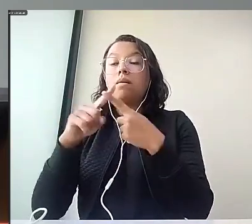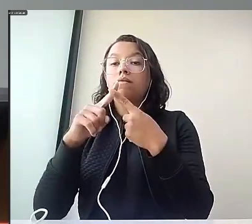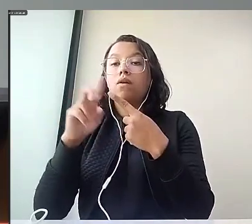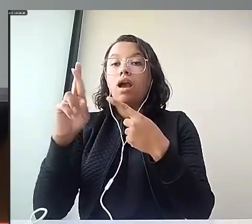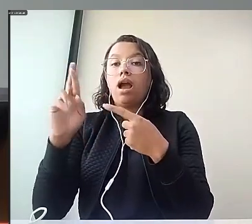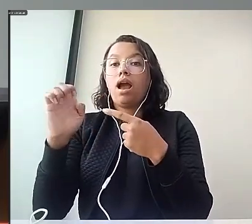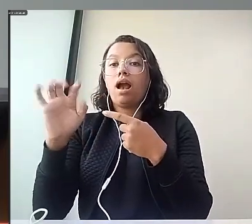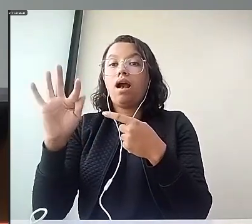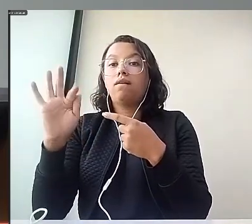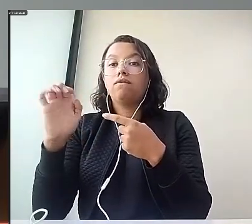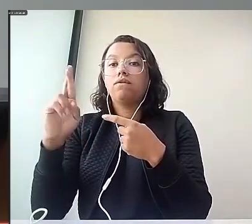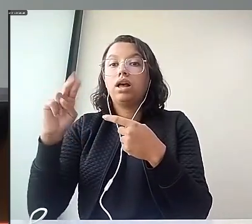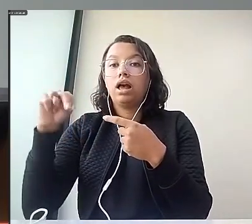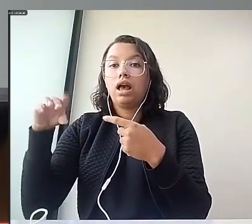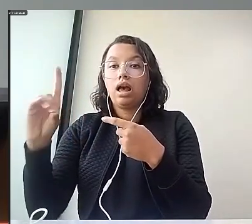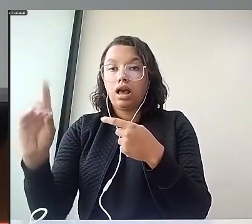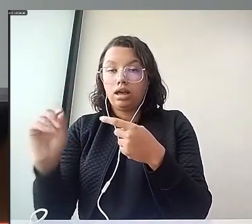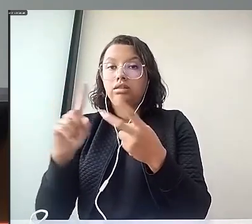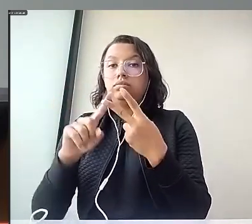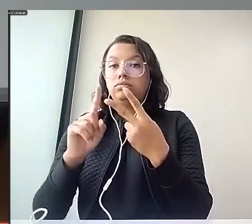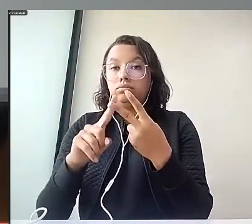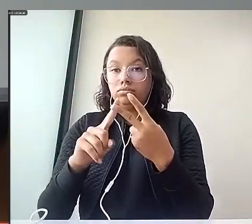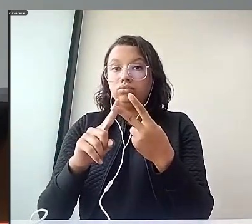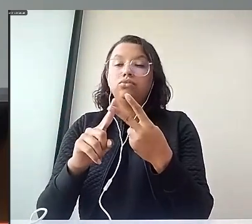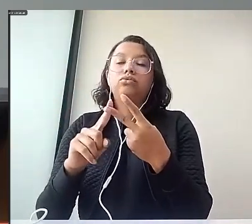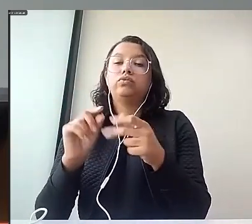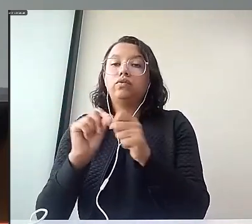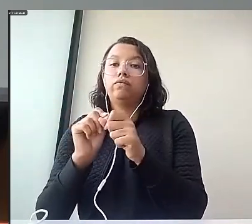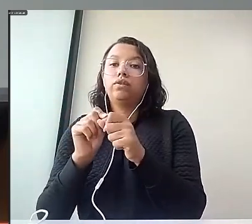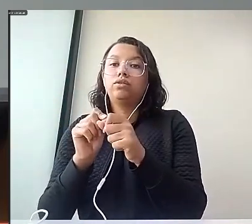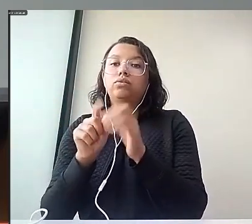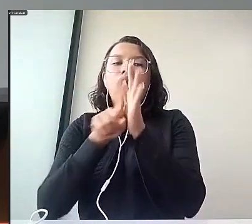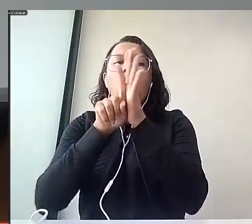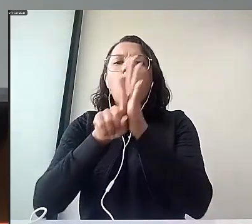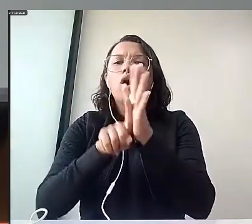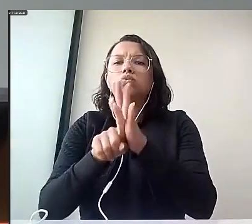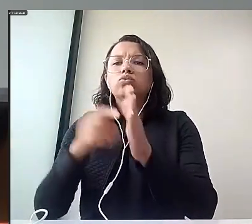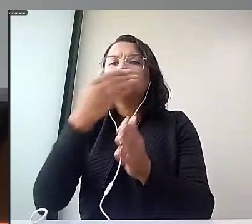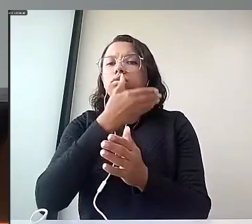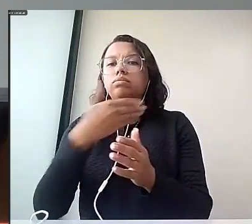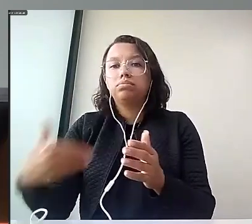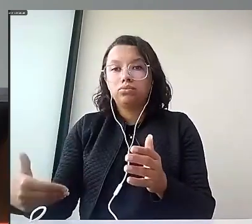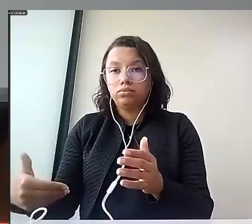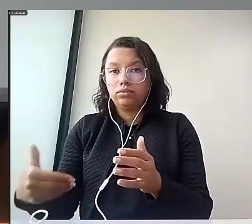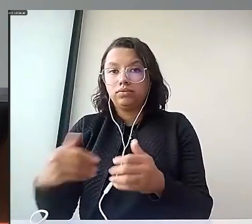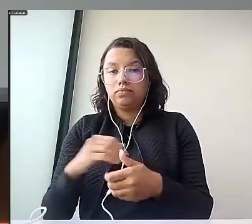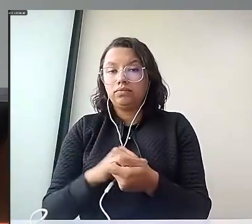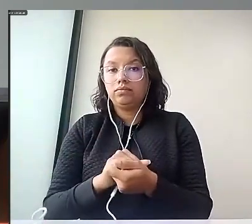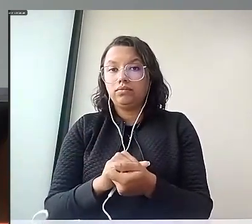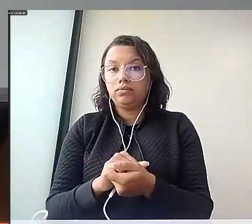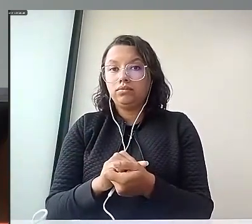fueron los episodios de plebiscitos napoleónicos que, en fin, no